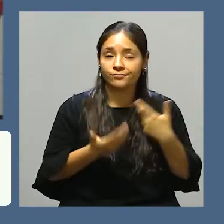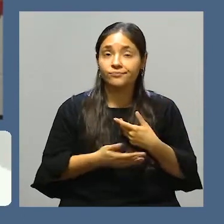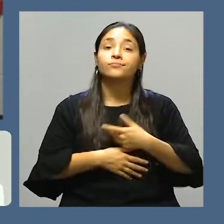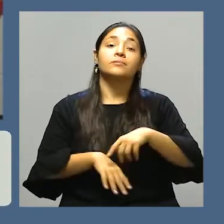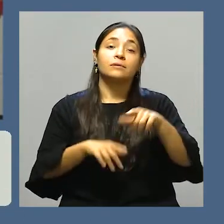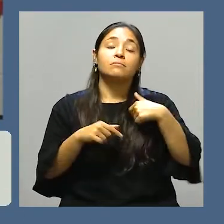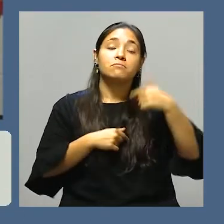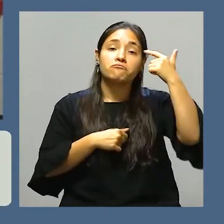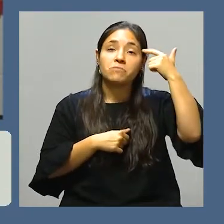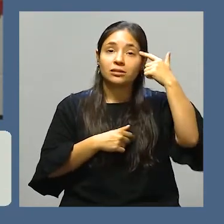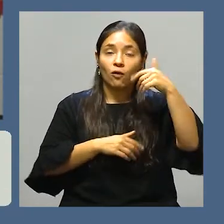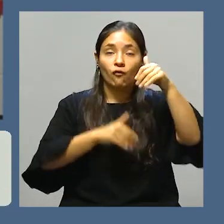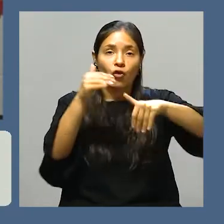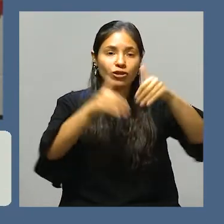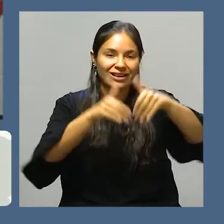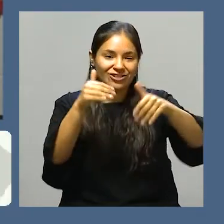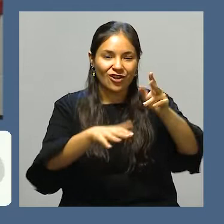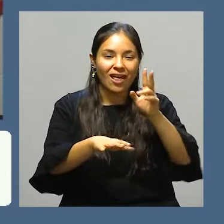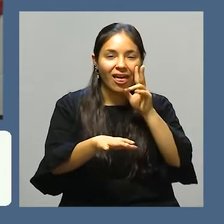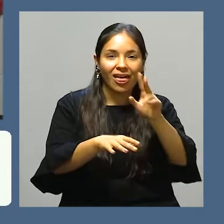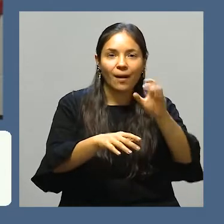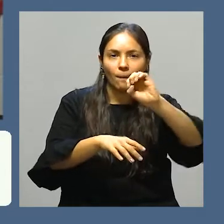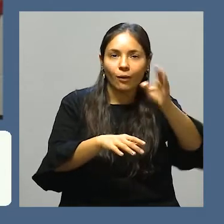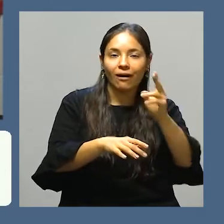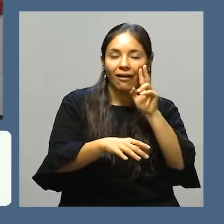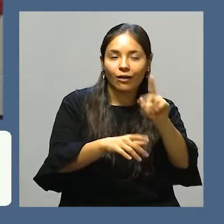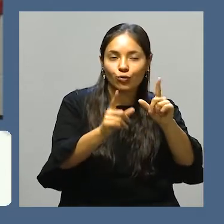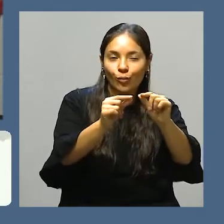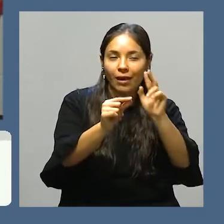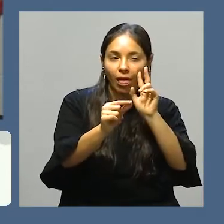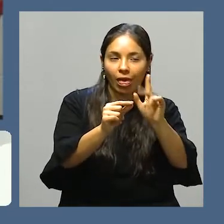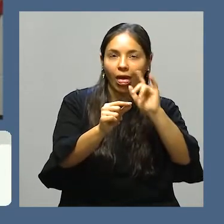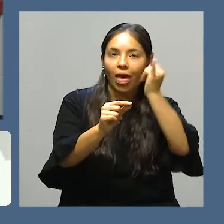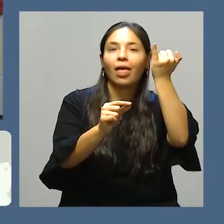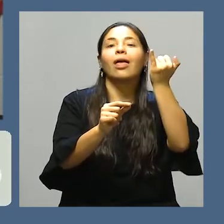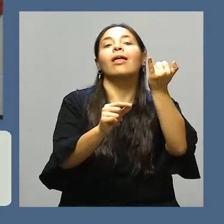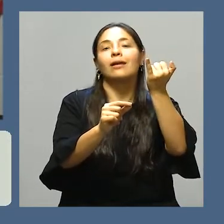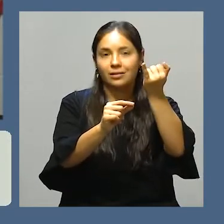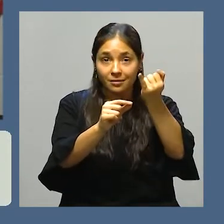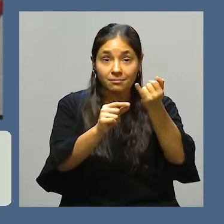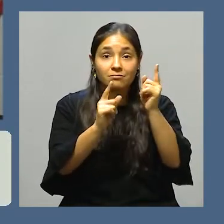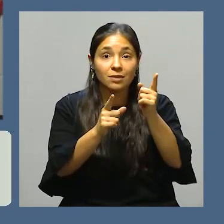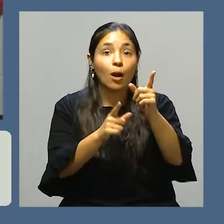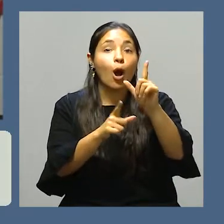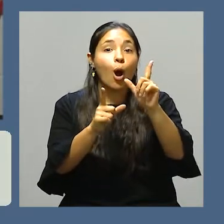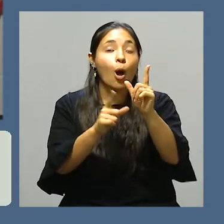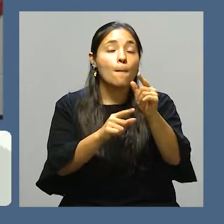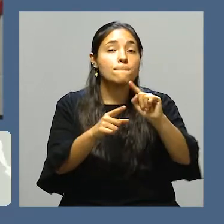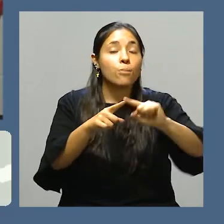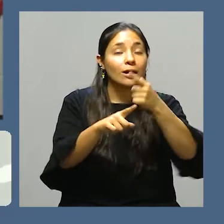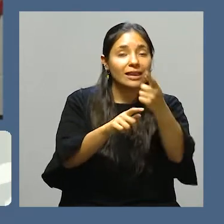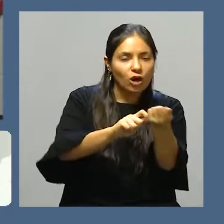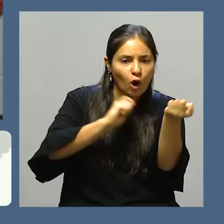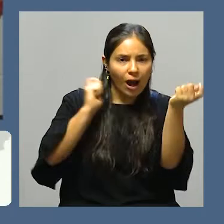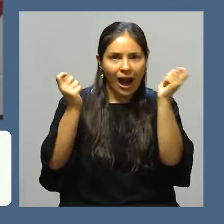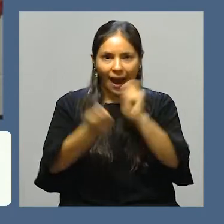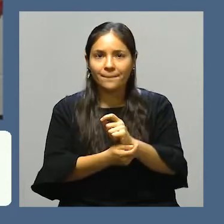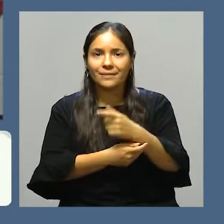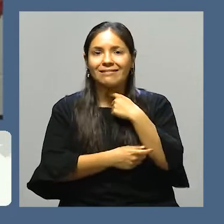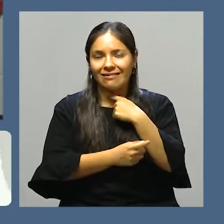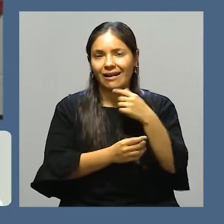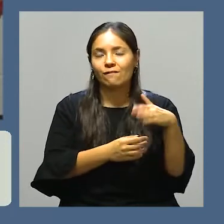de votantes o los porcentajes de votantes que fueron a votar siendo un voto obligatorio, se había dado un tiempo de que se había dado una